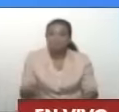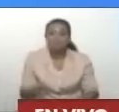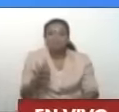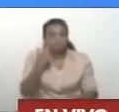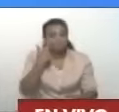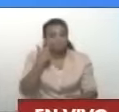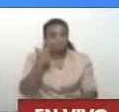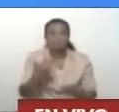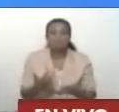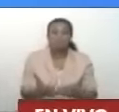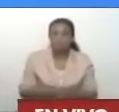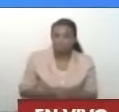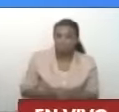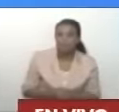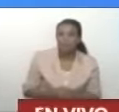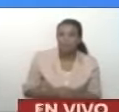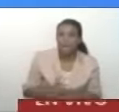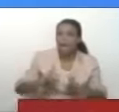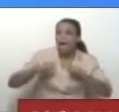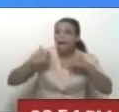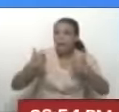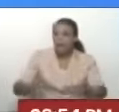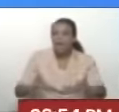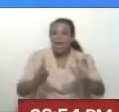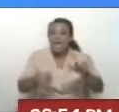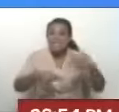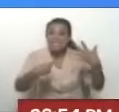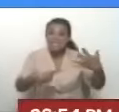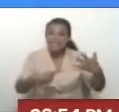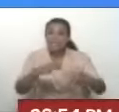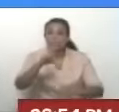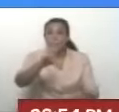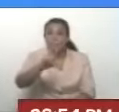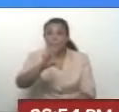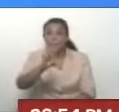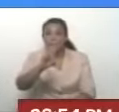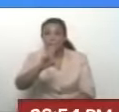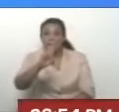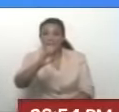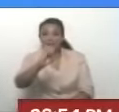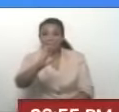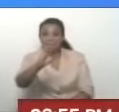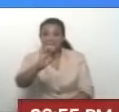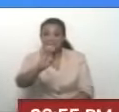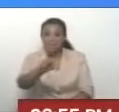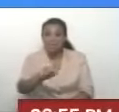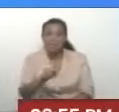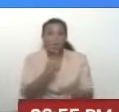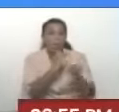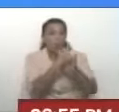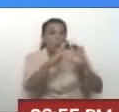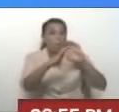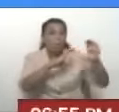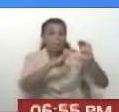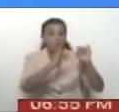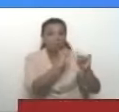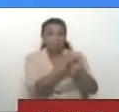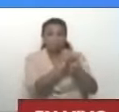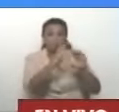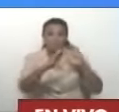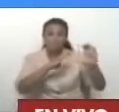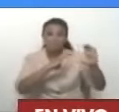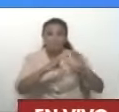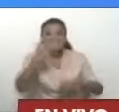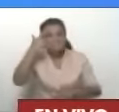loco. Bueno, y entonces en el sexto vértice, comunicación y redes sociales.